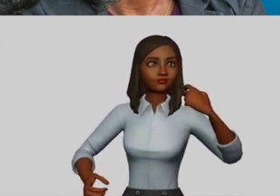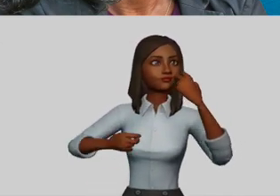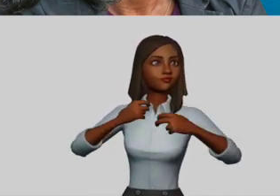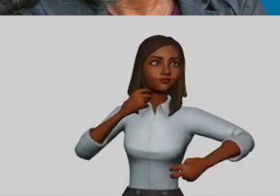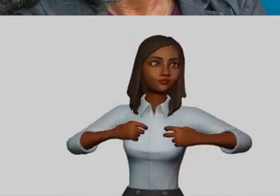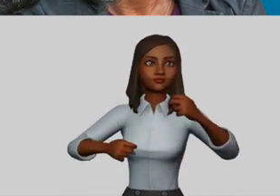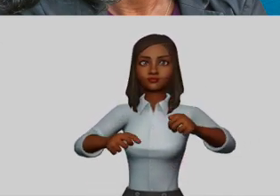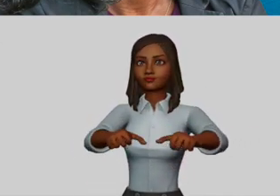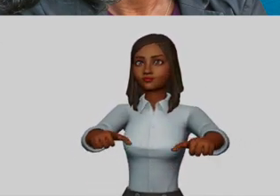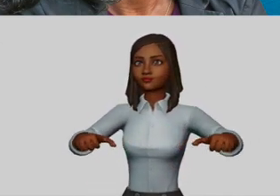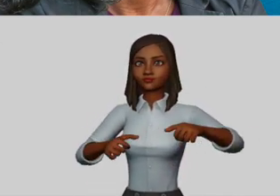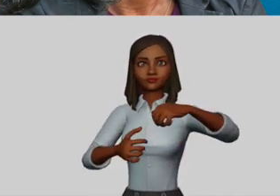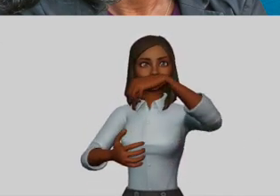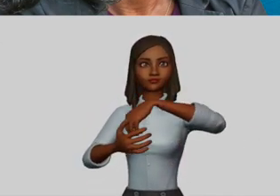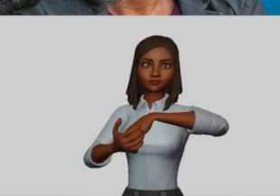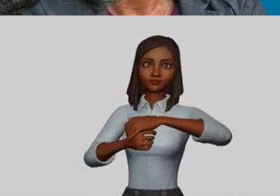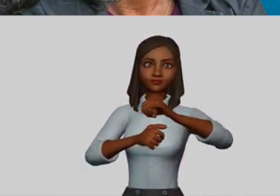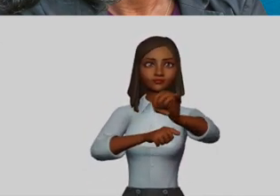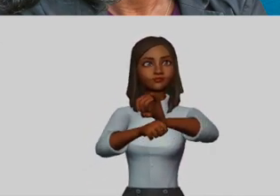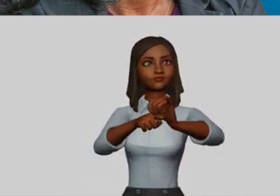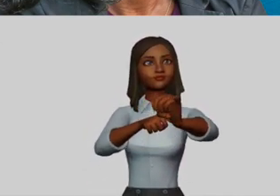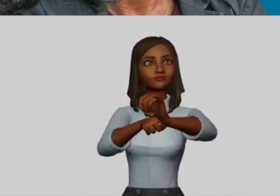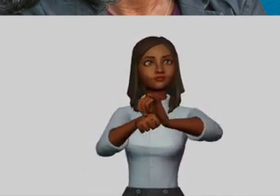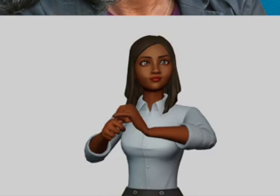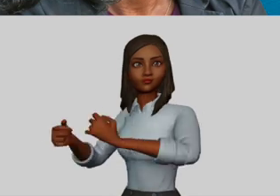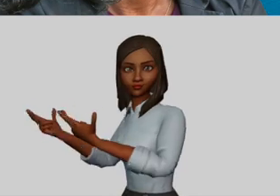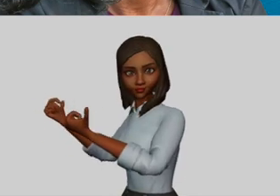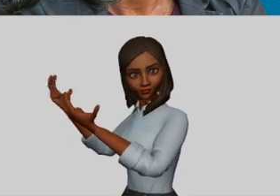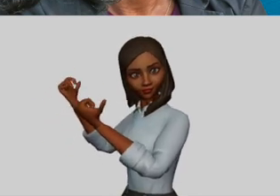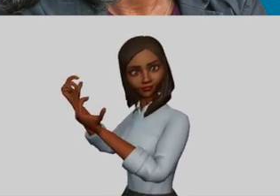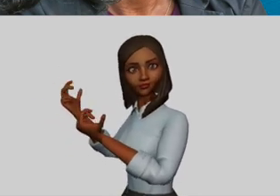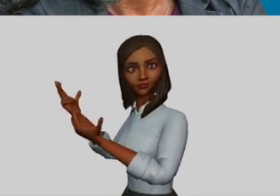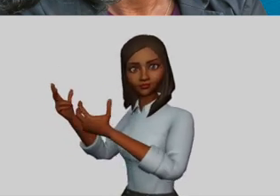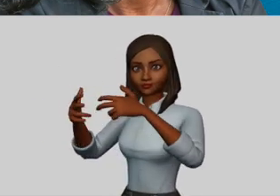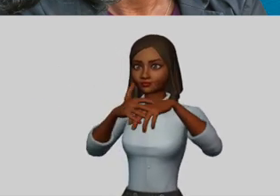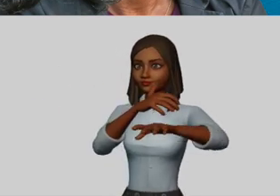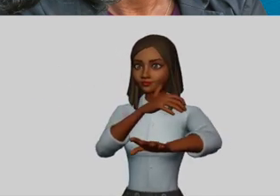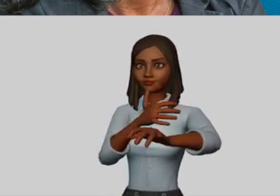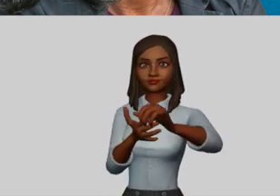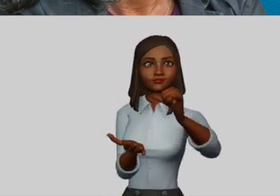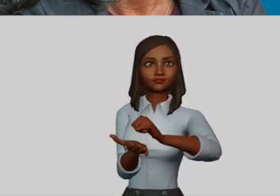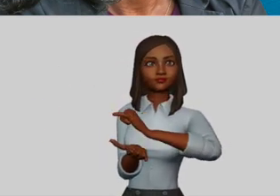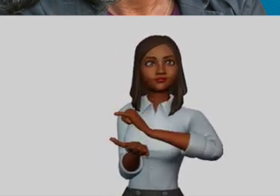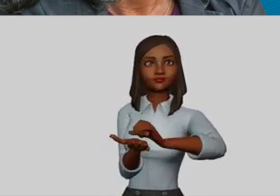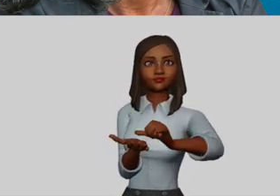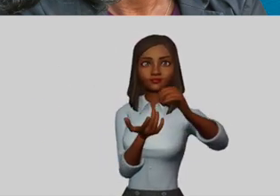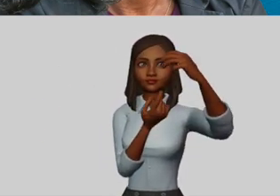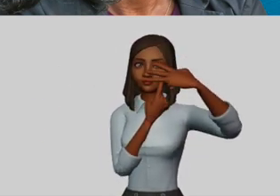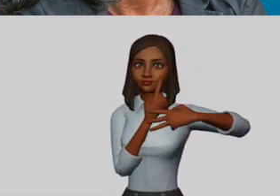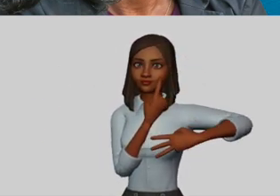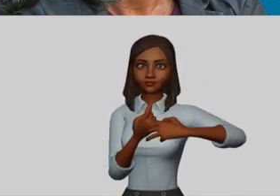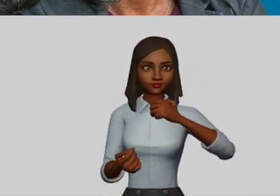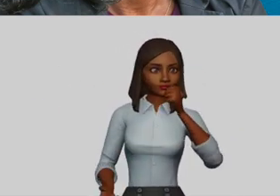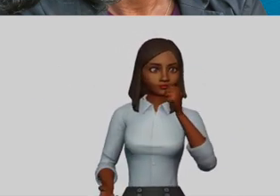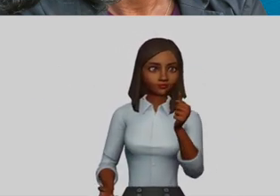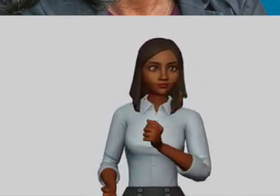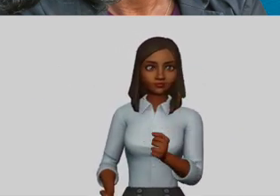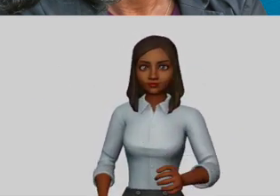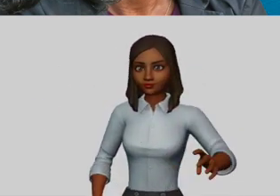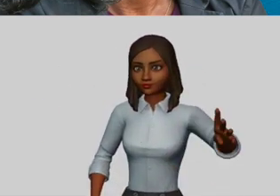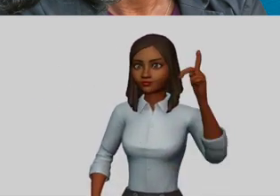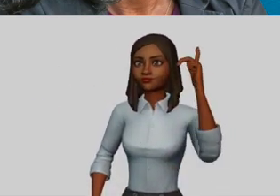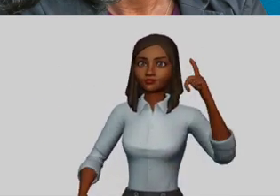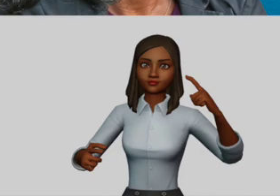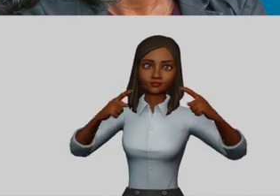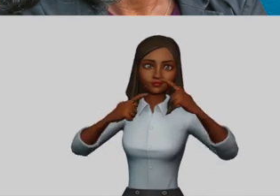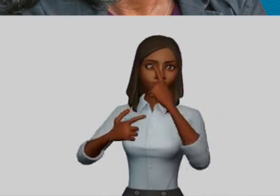los lenguajes son lo que te abren a ti el entendimiento. Uh-huh. Te enseñan cómo tener un punto en